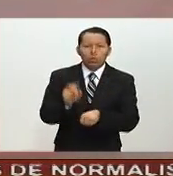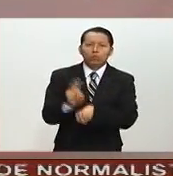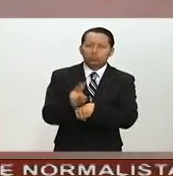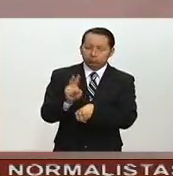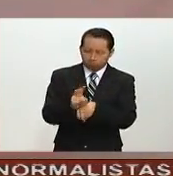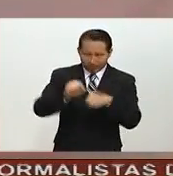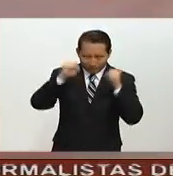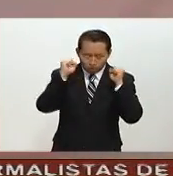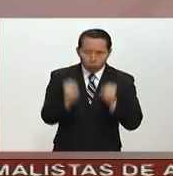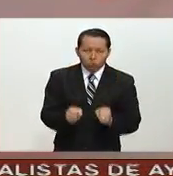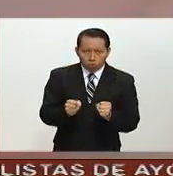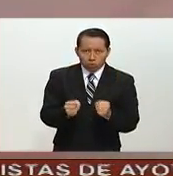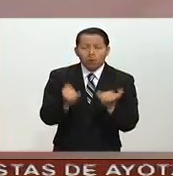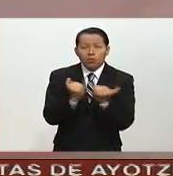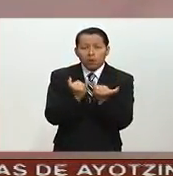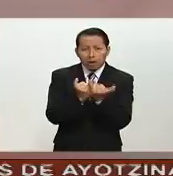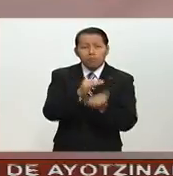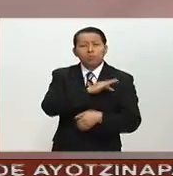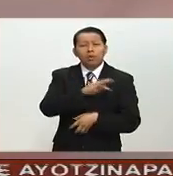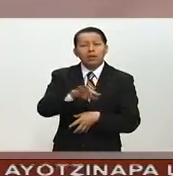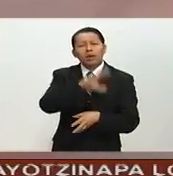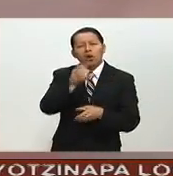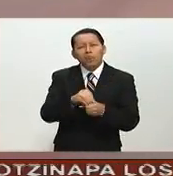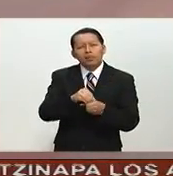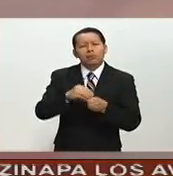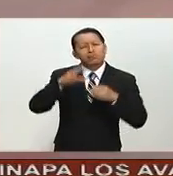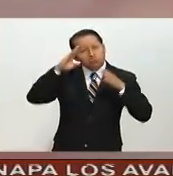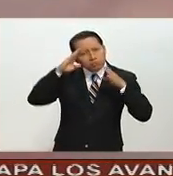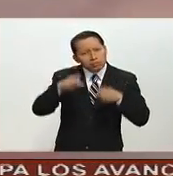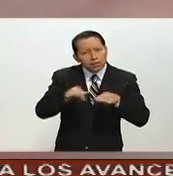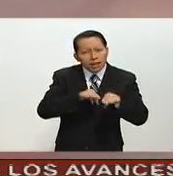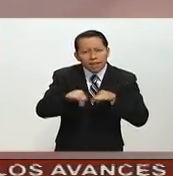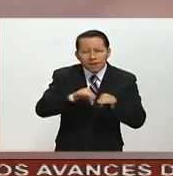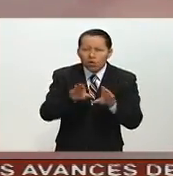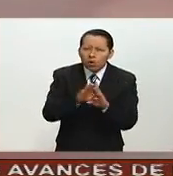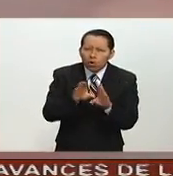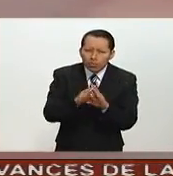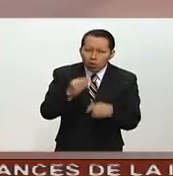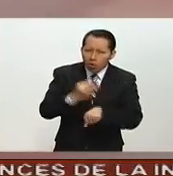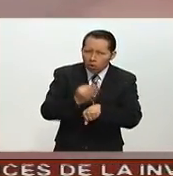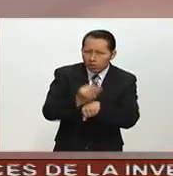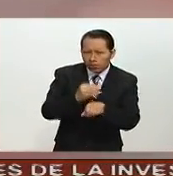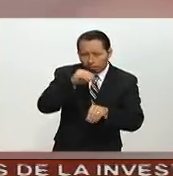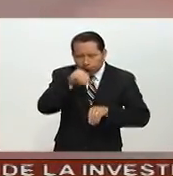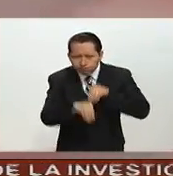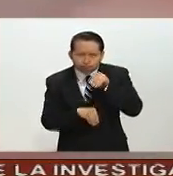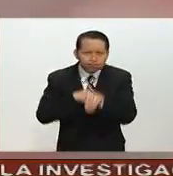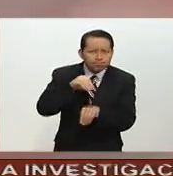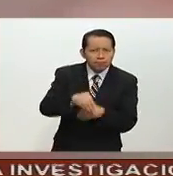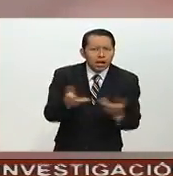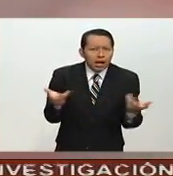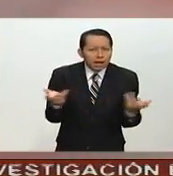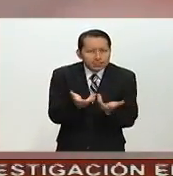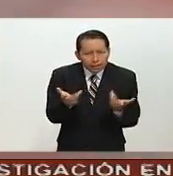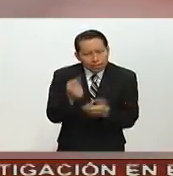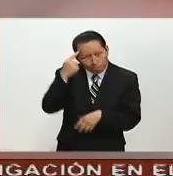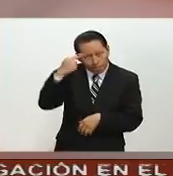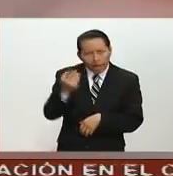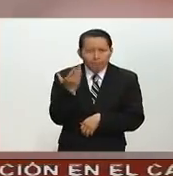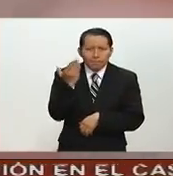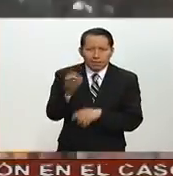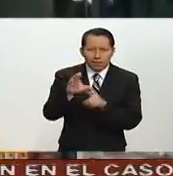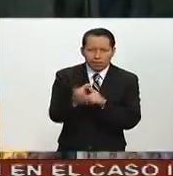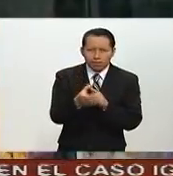de seguimiento y en lo que se está trabajando pues es en los detalles de lo que vamos a pedirle a la Comisión